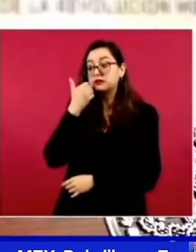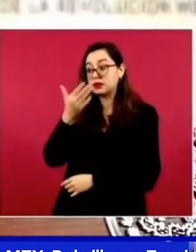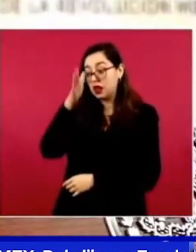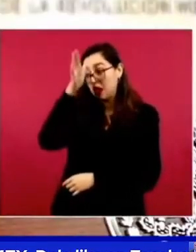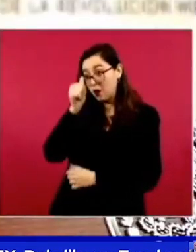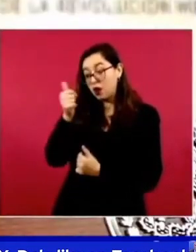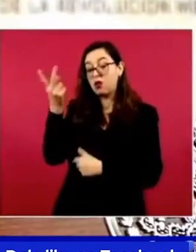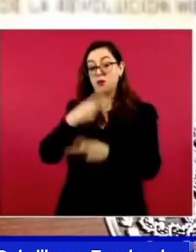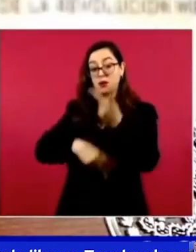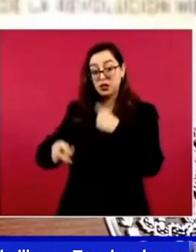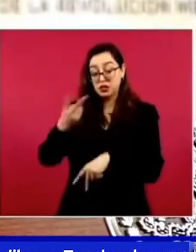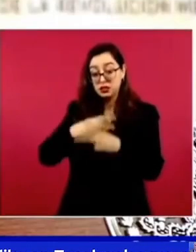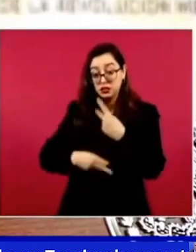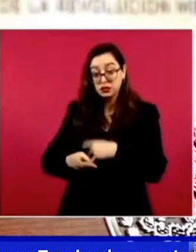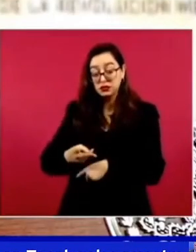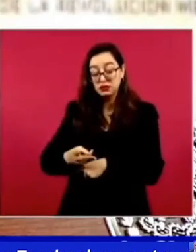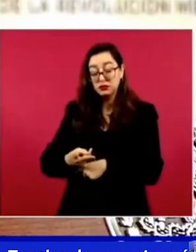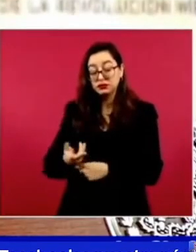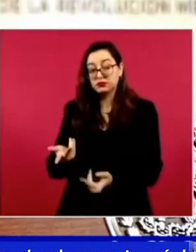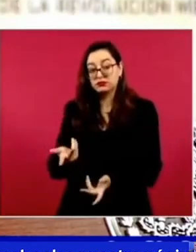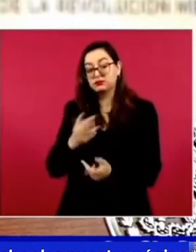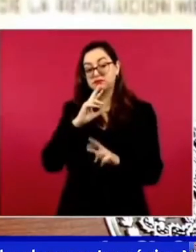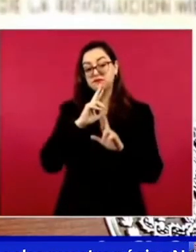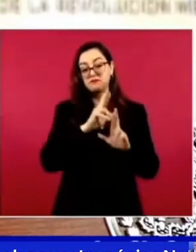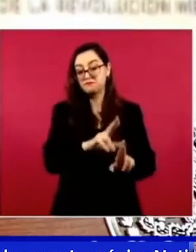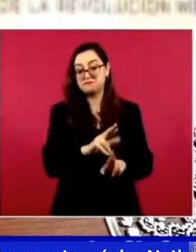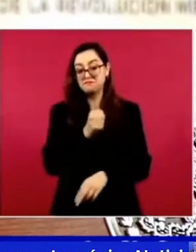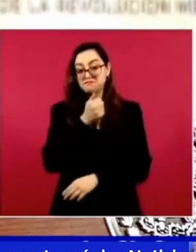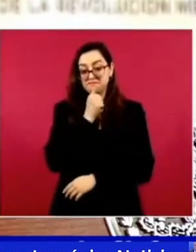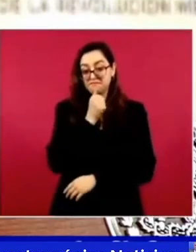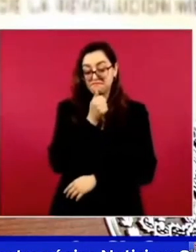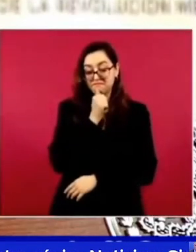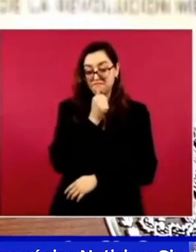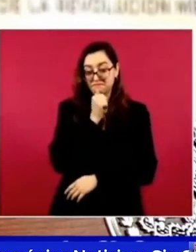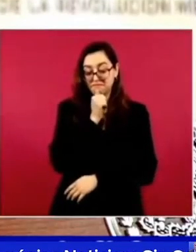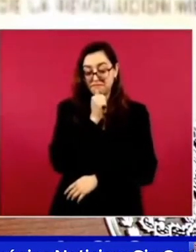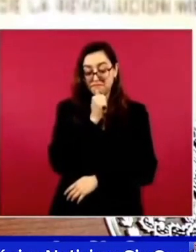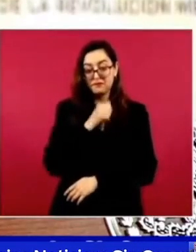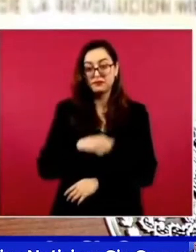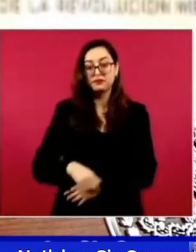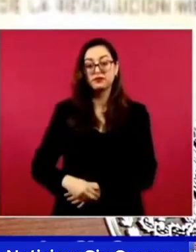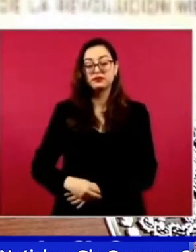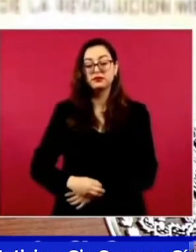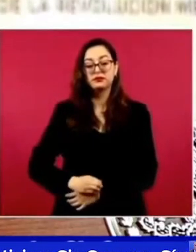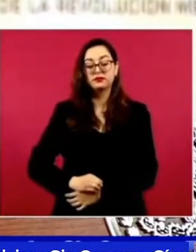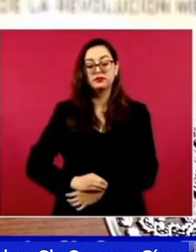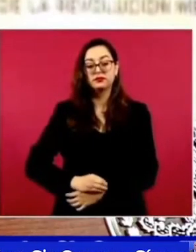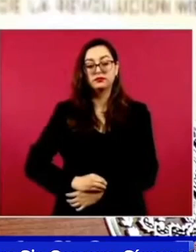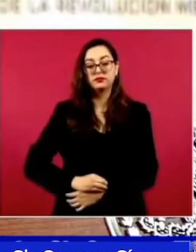acuerdo, si él lo desea.